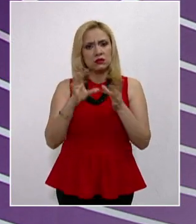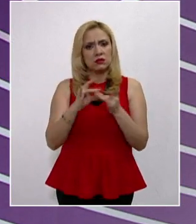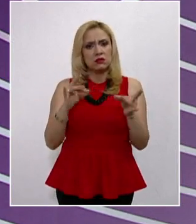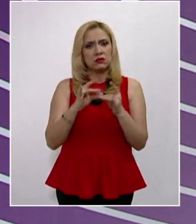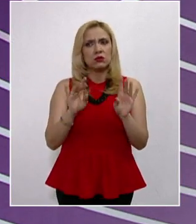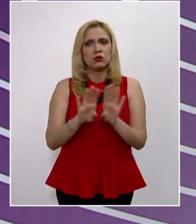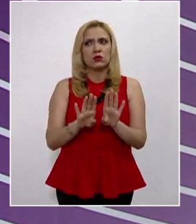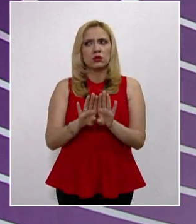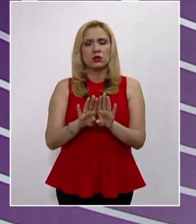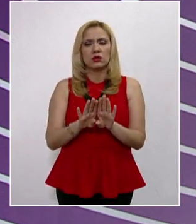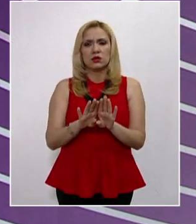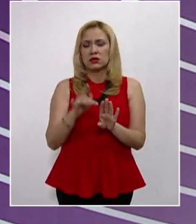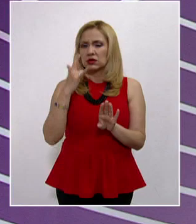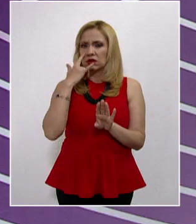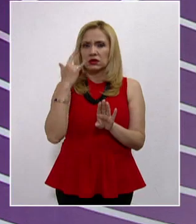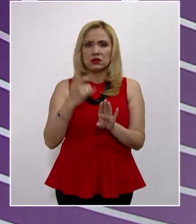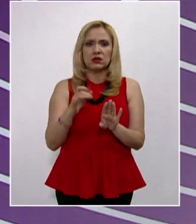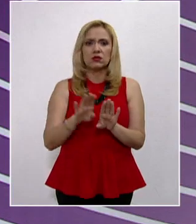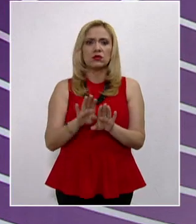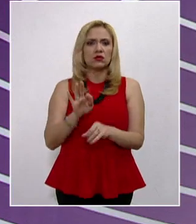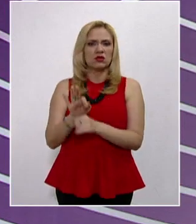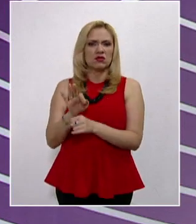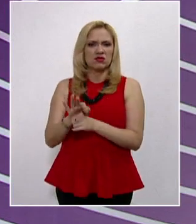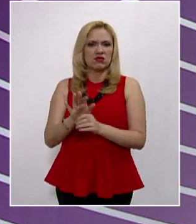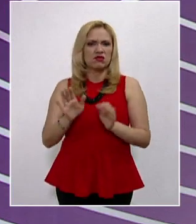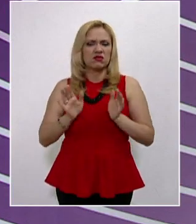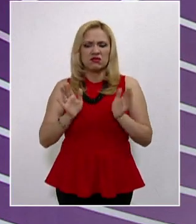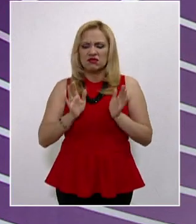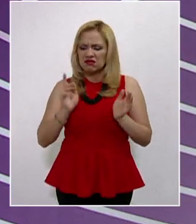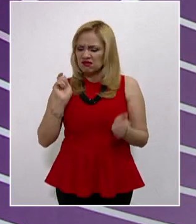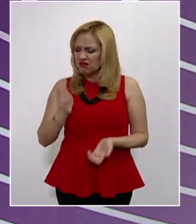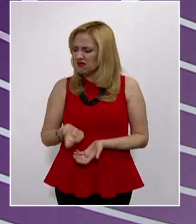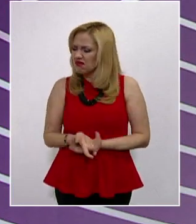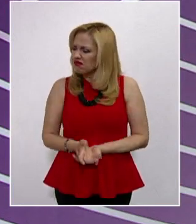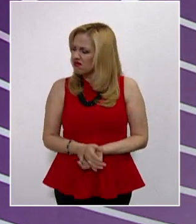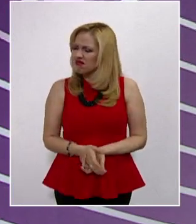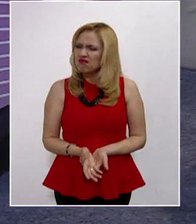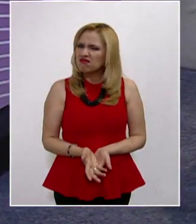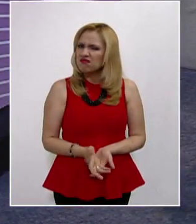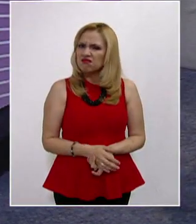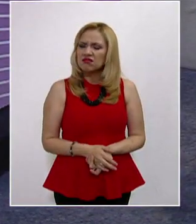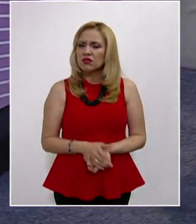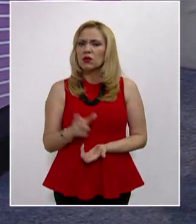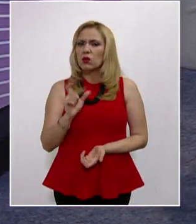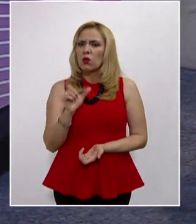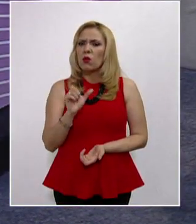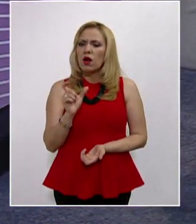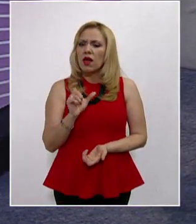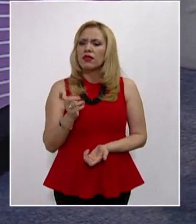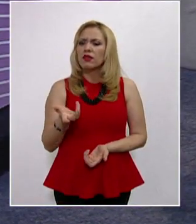Del carácter excepcional y restrictivo del fuero militar. ¿Qué significa esto, Octavio? ¿Cuándo sí fuero militar?